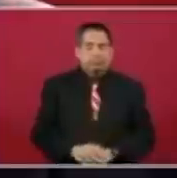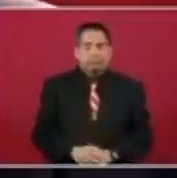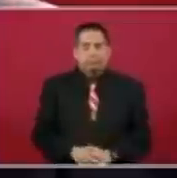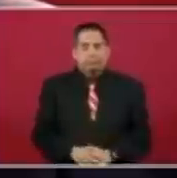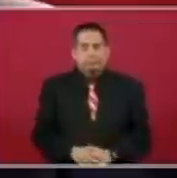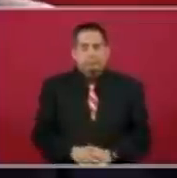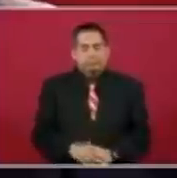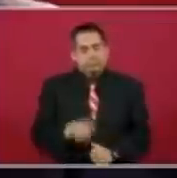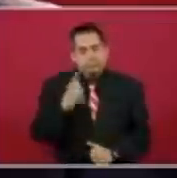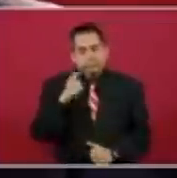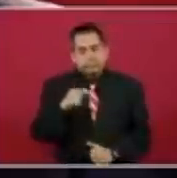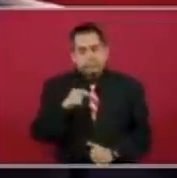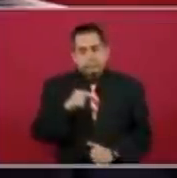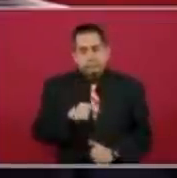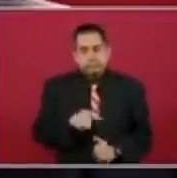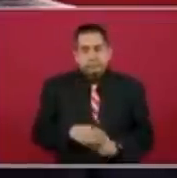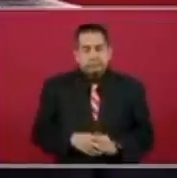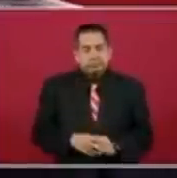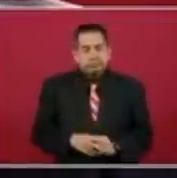para